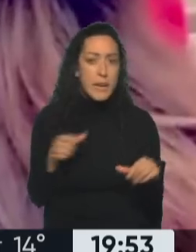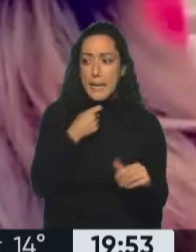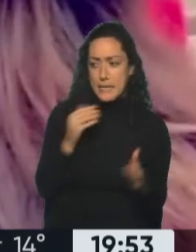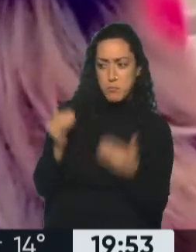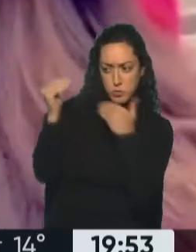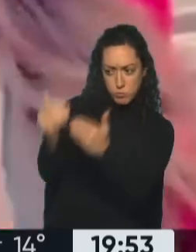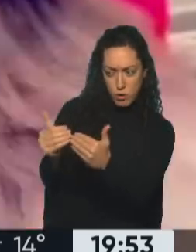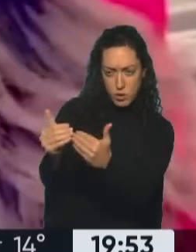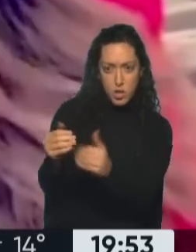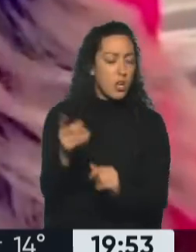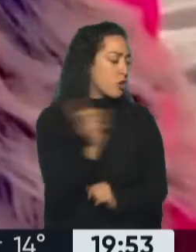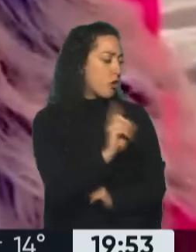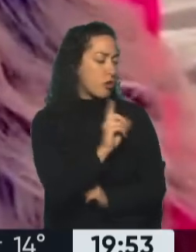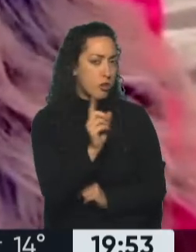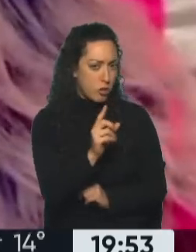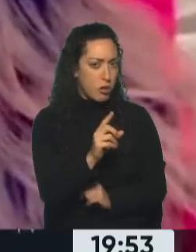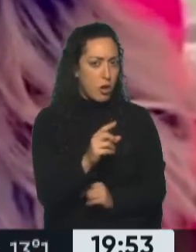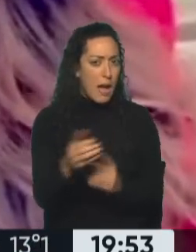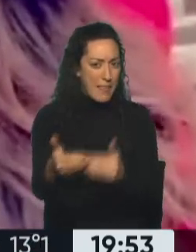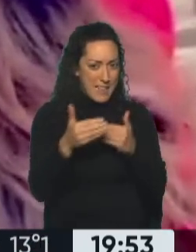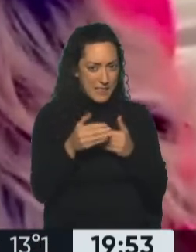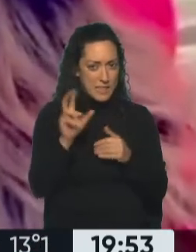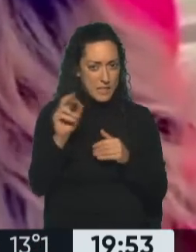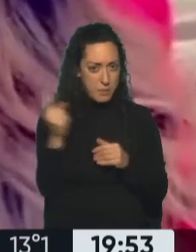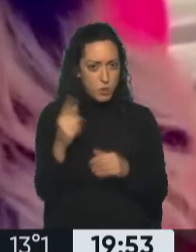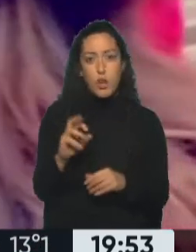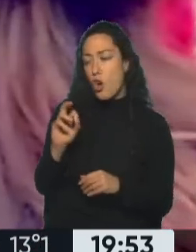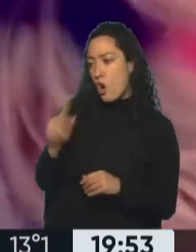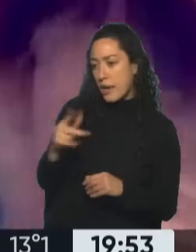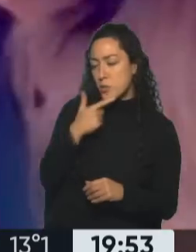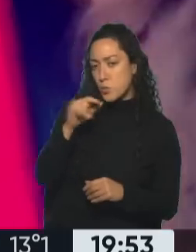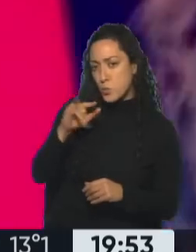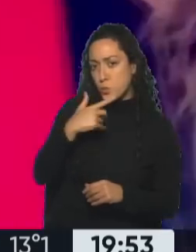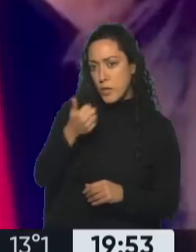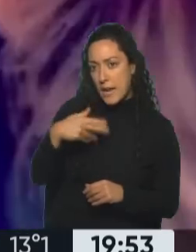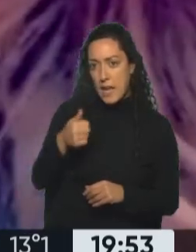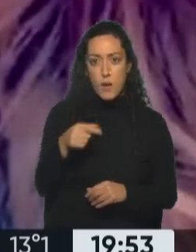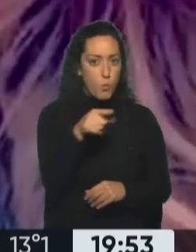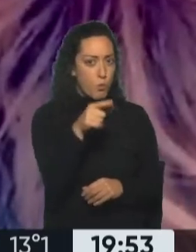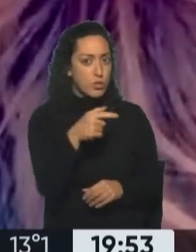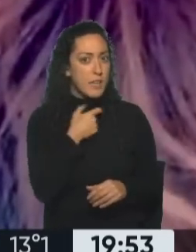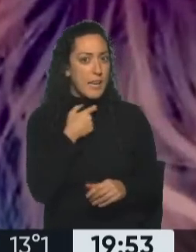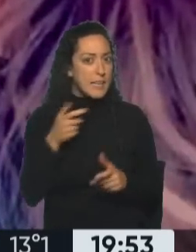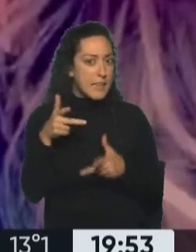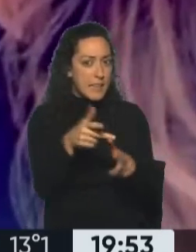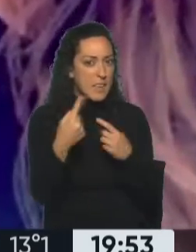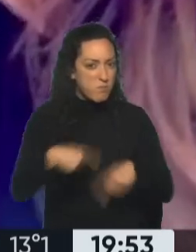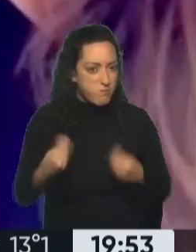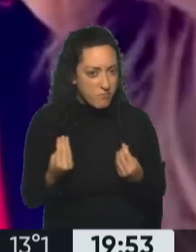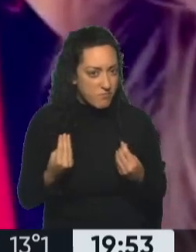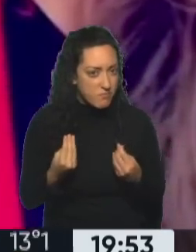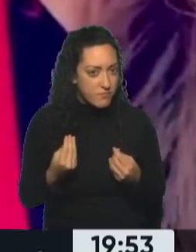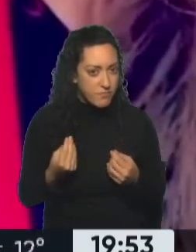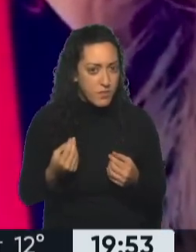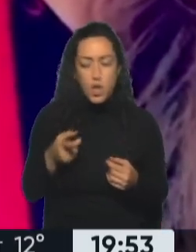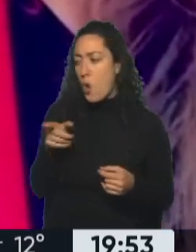posponga? No, adelanta la media hora. Ok, Susana. ¿Qué quieres que te diga? No,